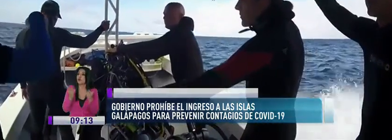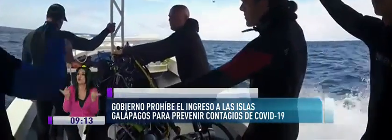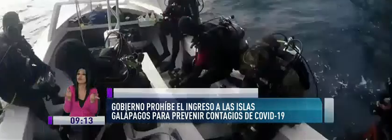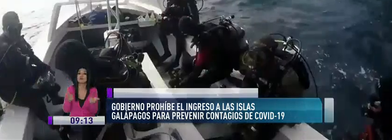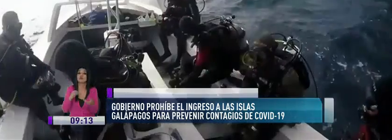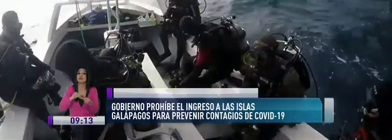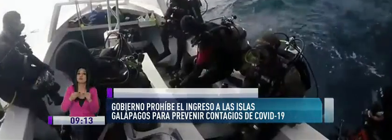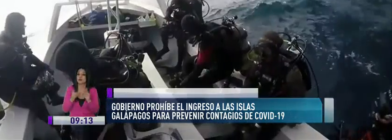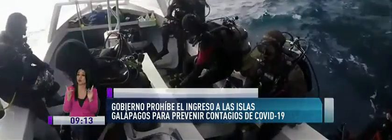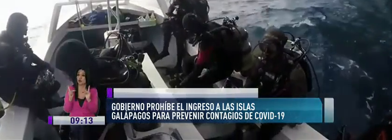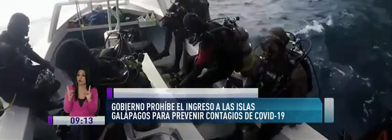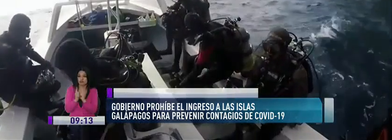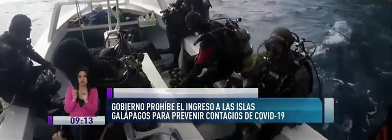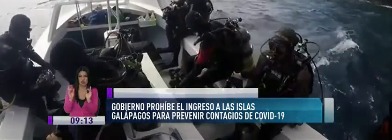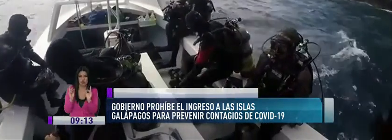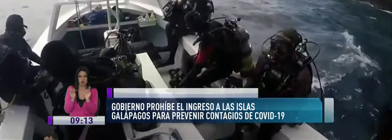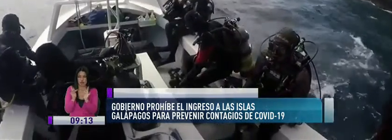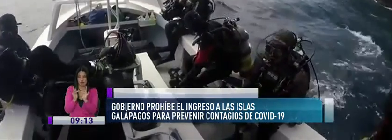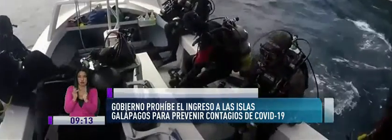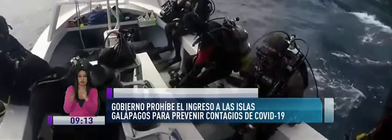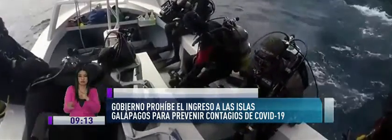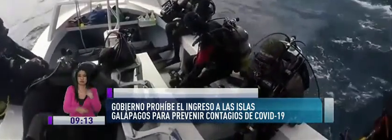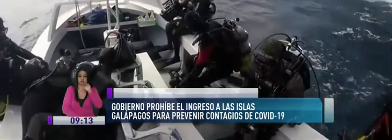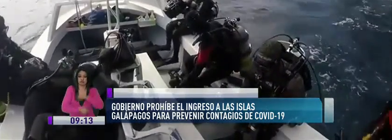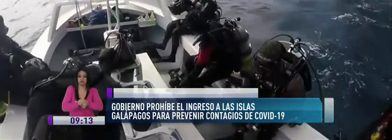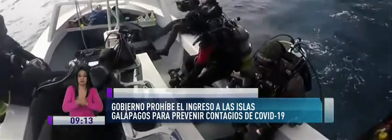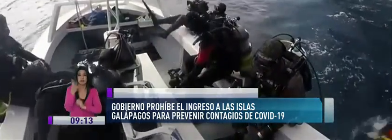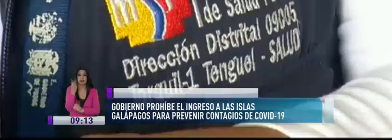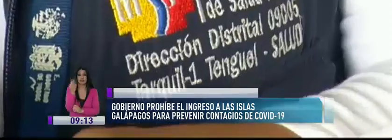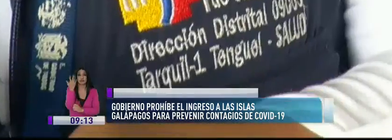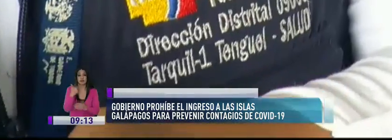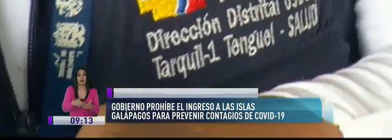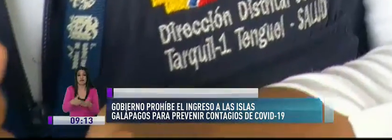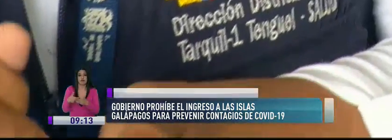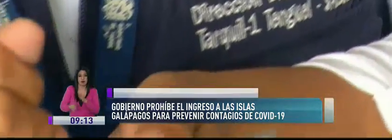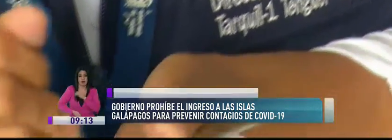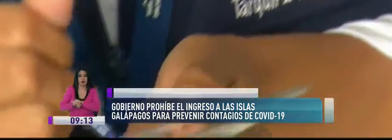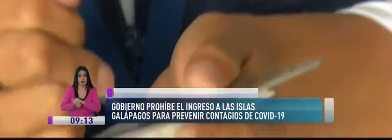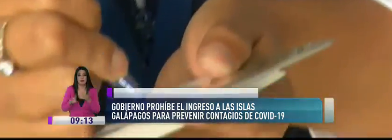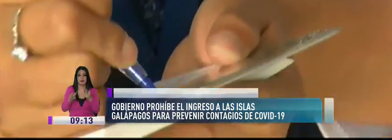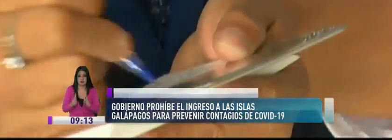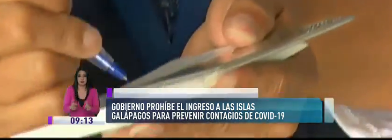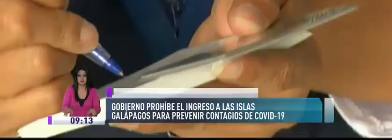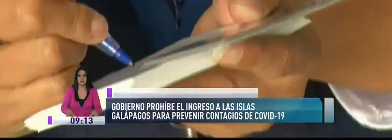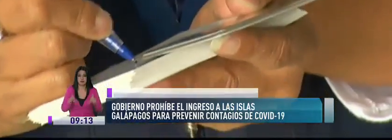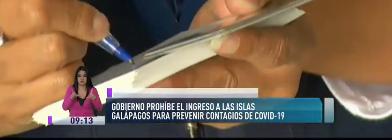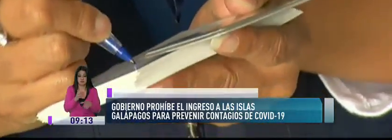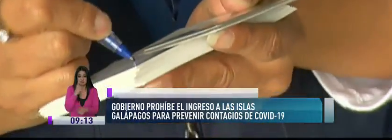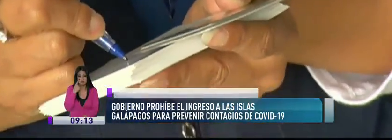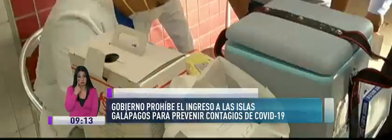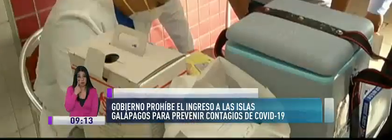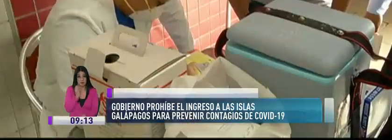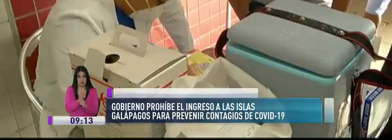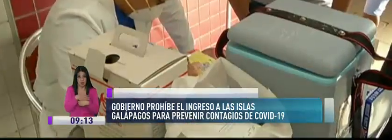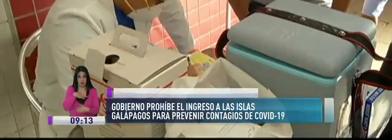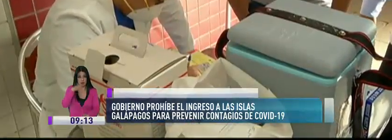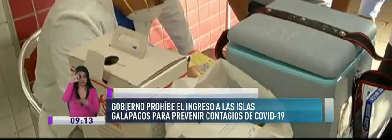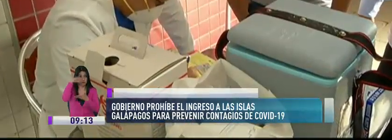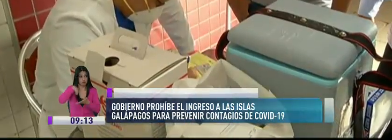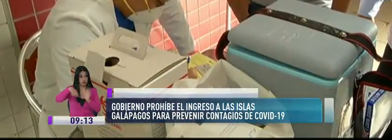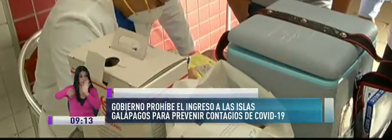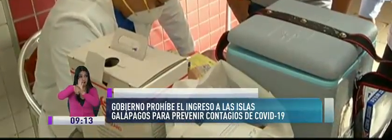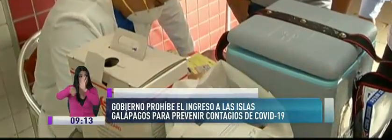contacto y realizar una cuarentena de 14 días fuera de las islas, así como también presentar un test que descarte estar contagiado del